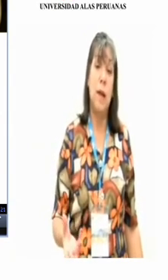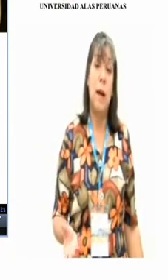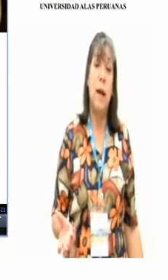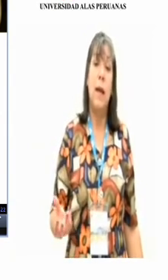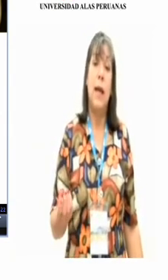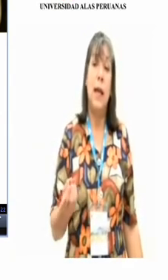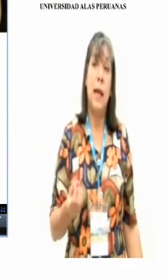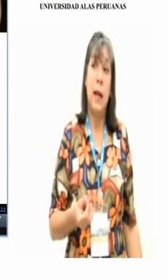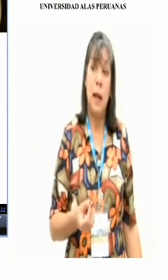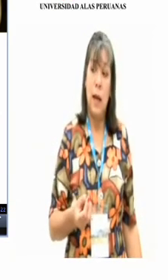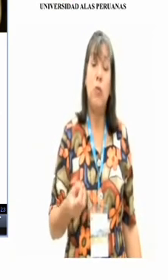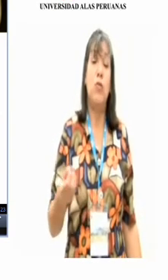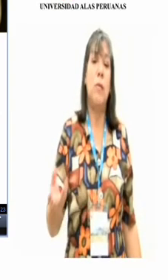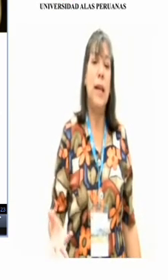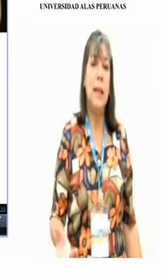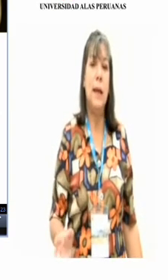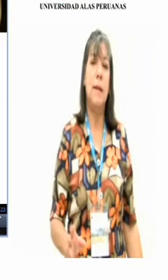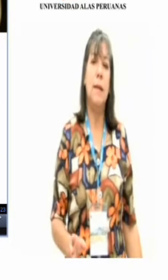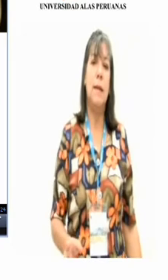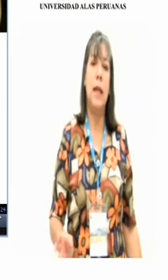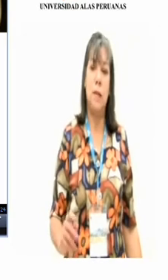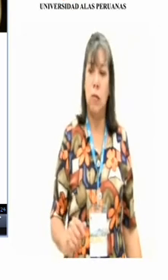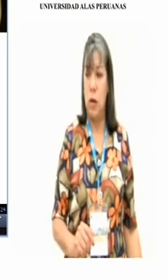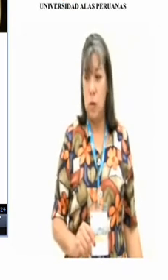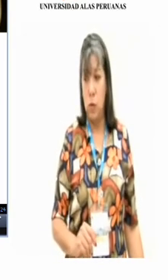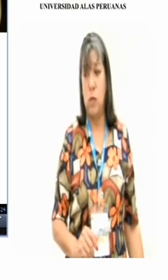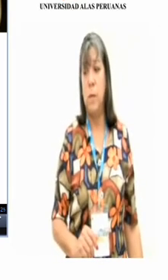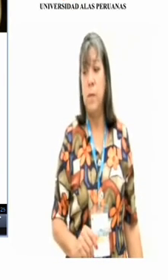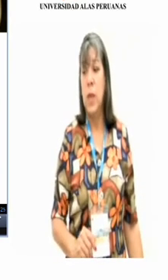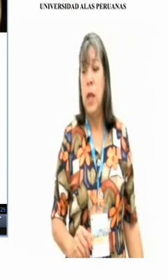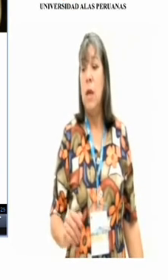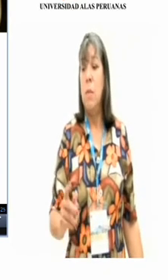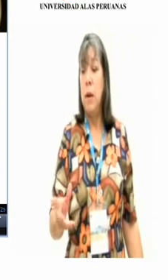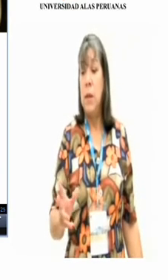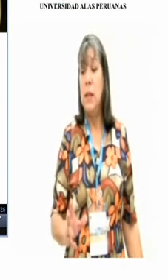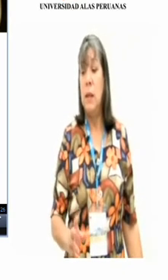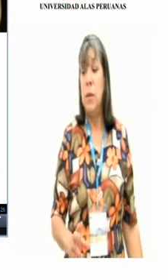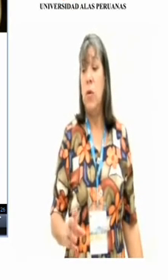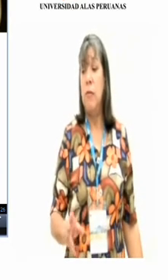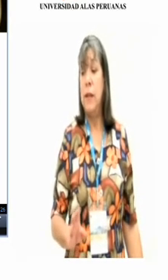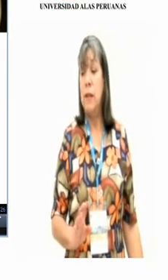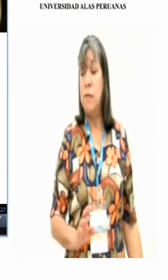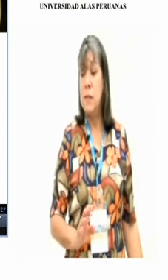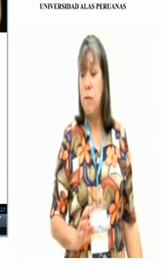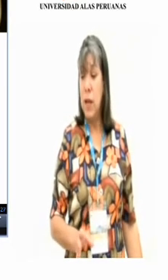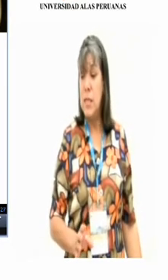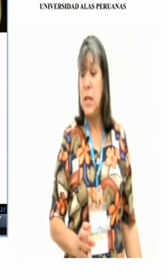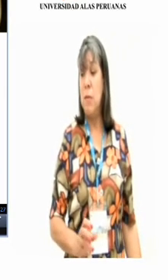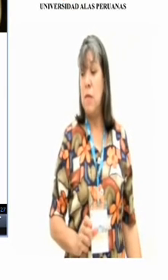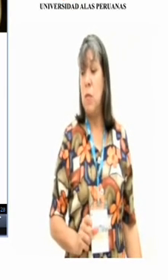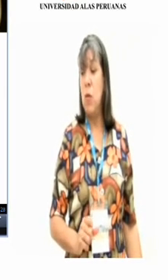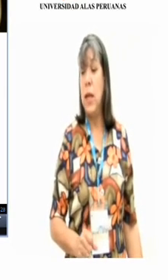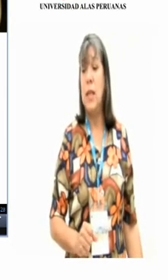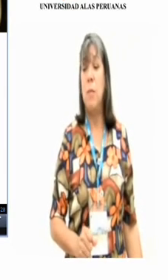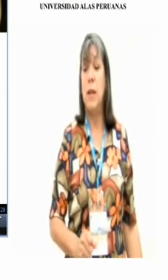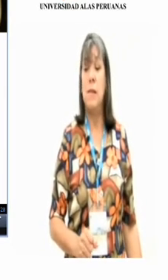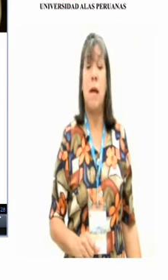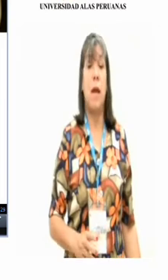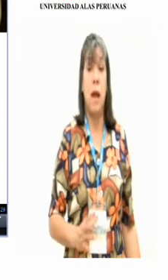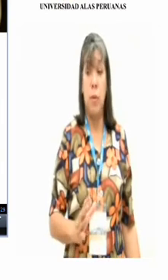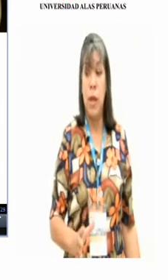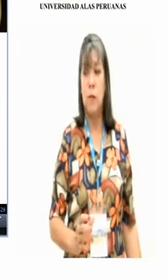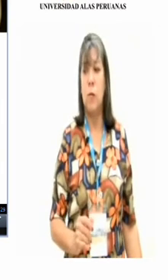poder optimizar la usabilidad de esos recursos. Permite también una oferta flexible hacia